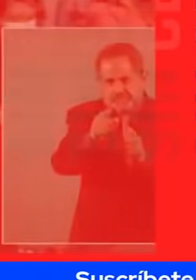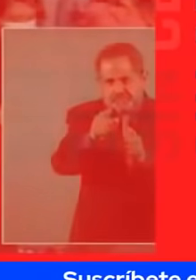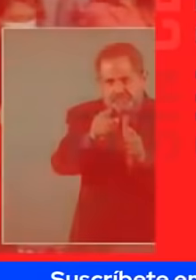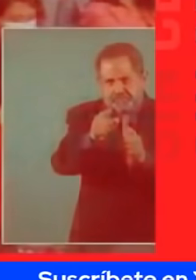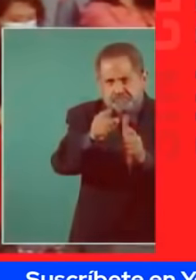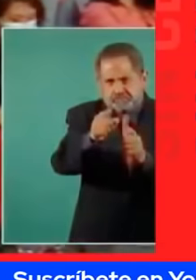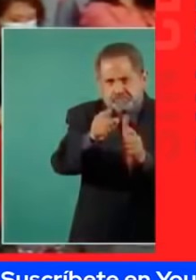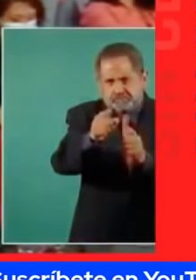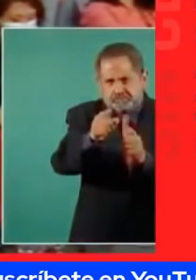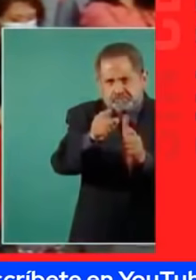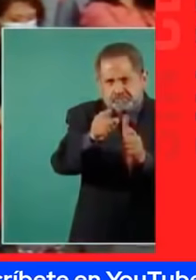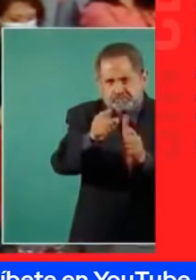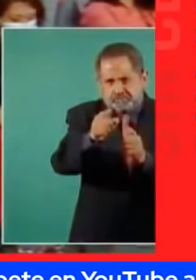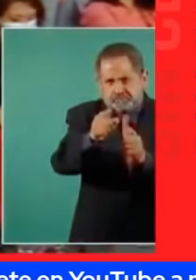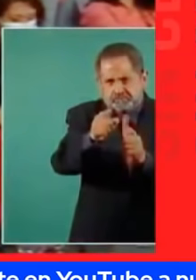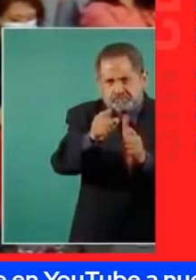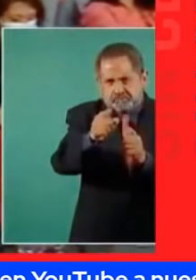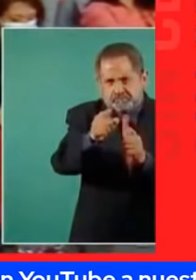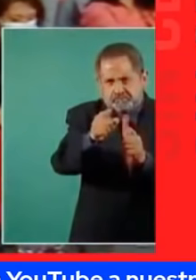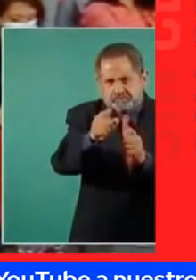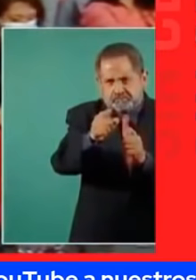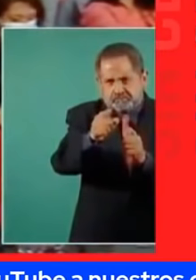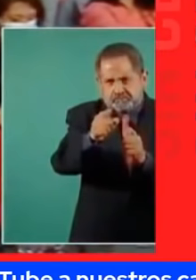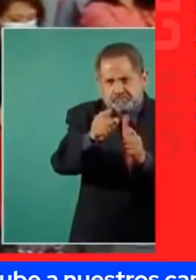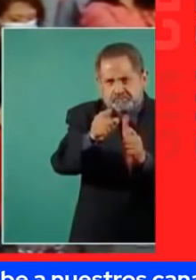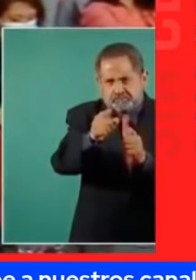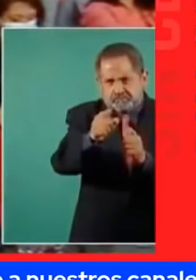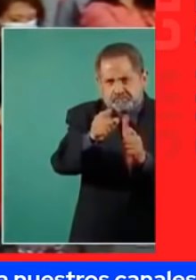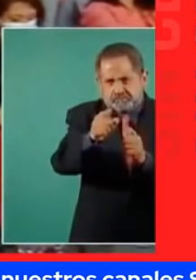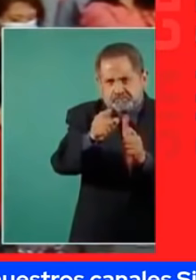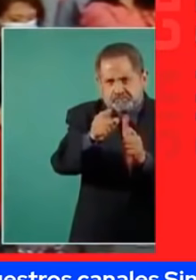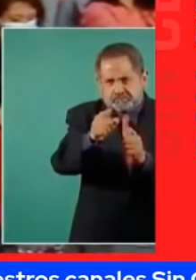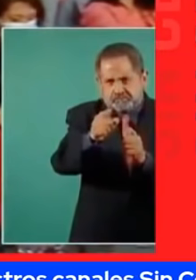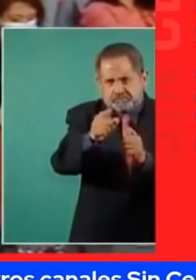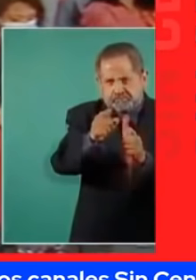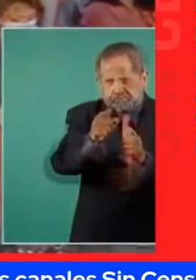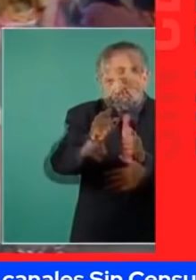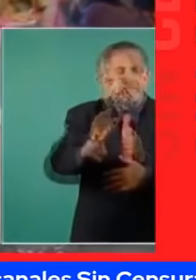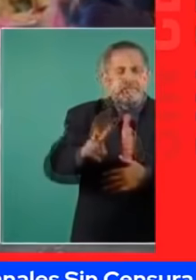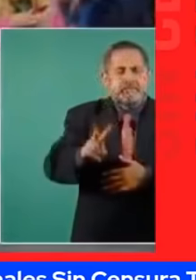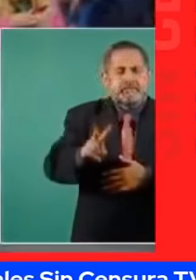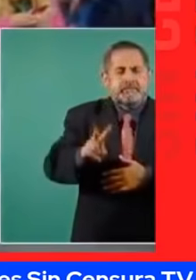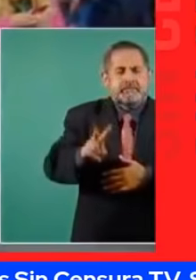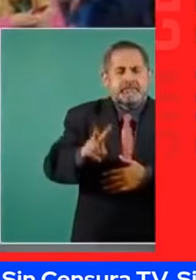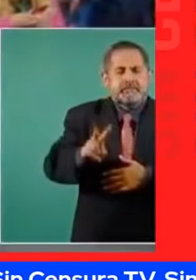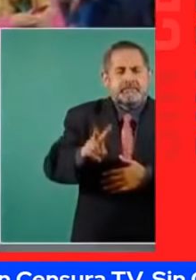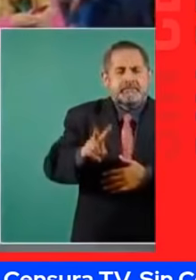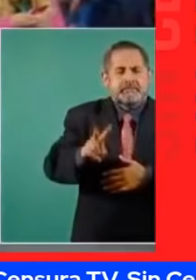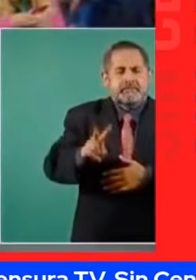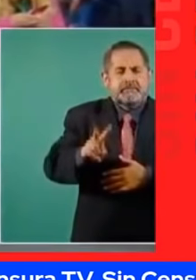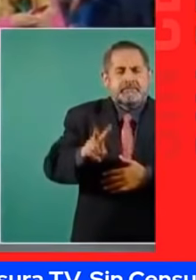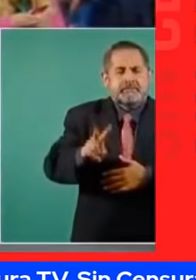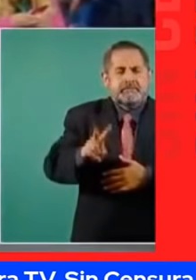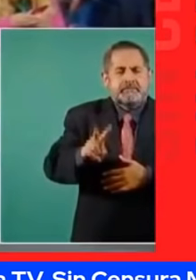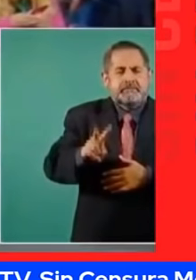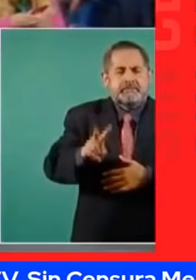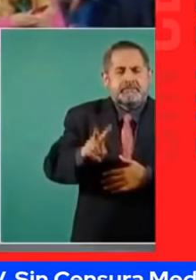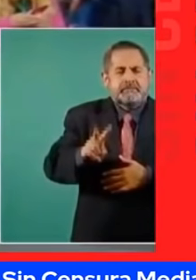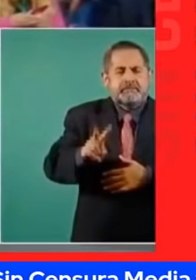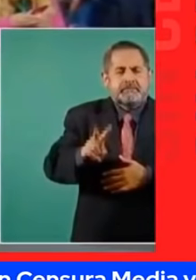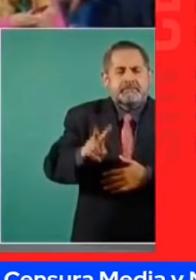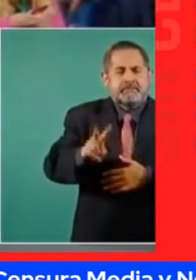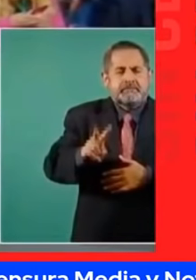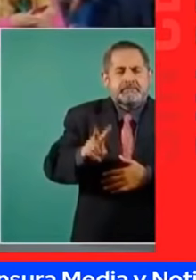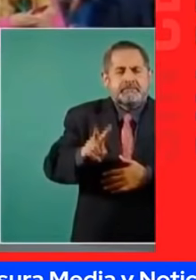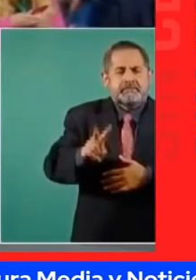que más hablábamos y que más notábamos que hacía falta en los sexenios anteriores, que era la